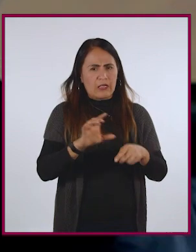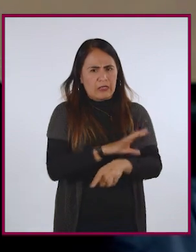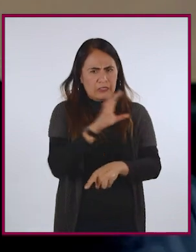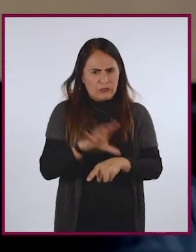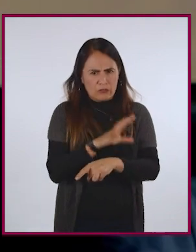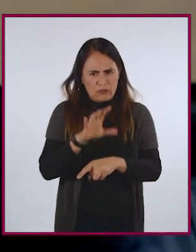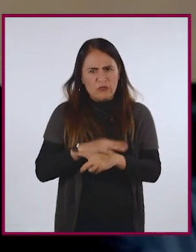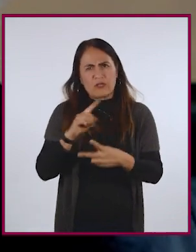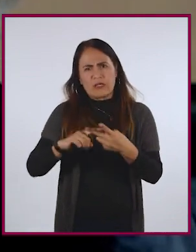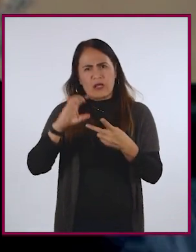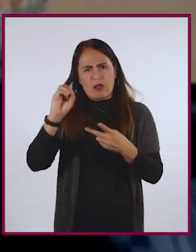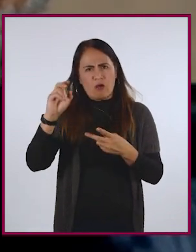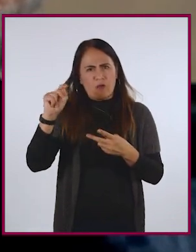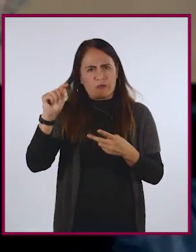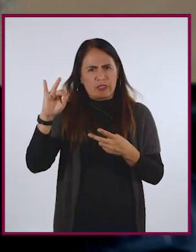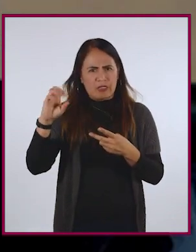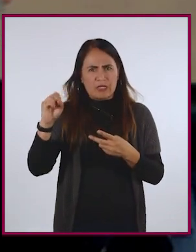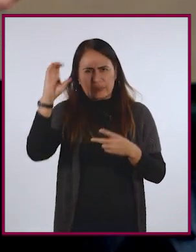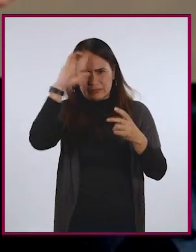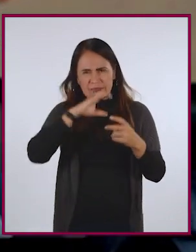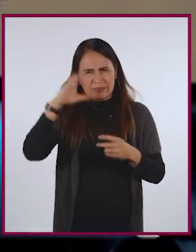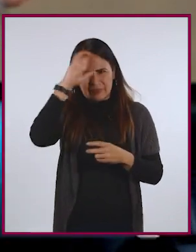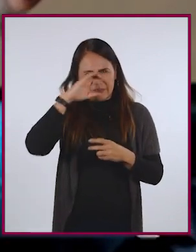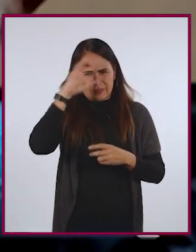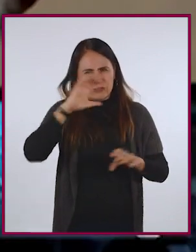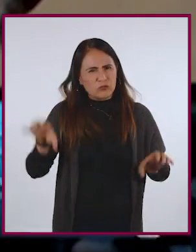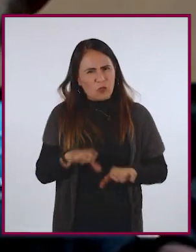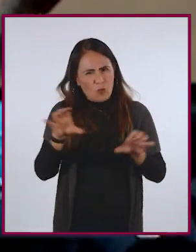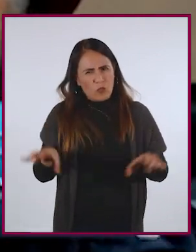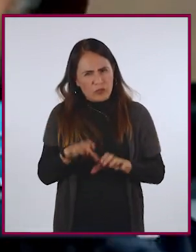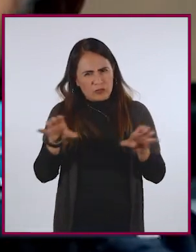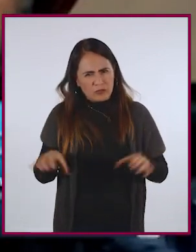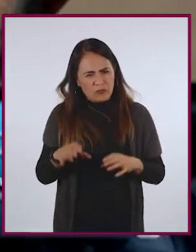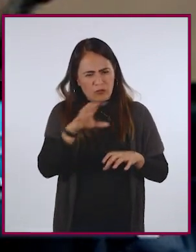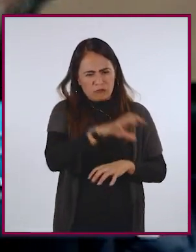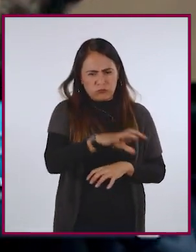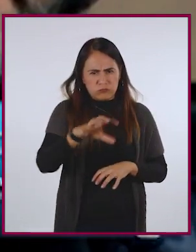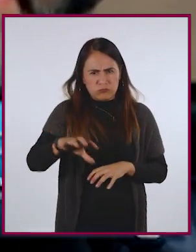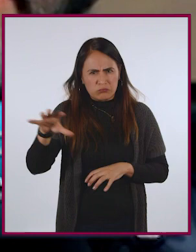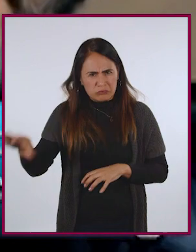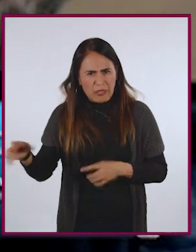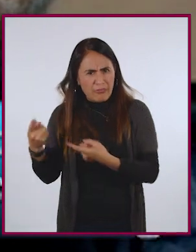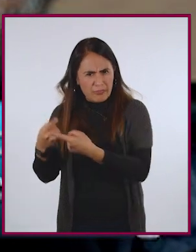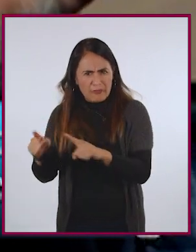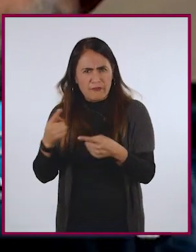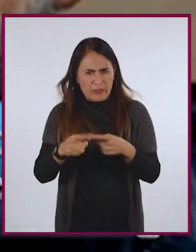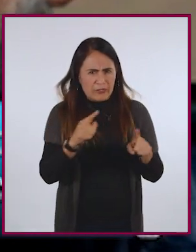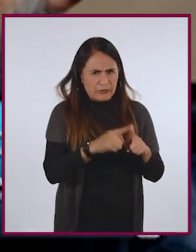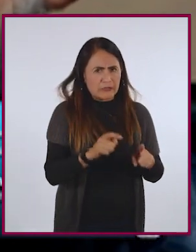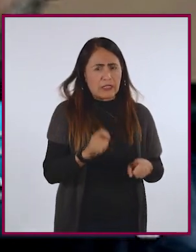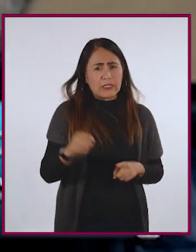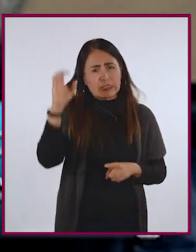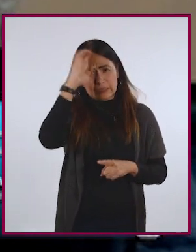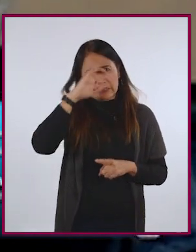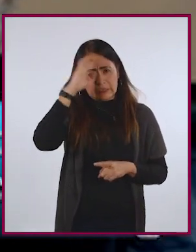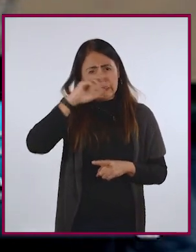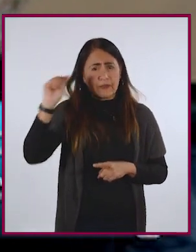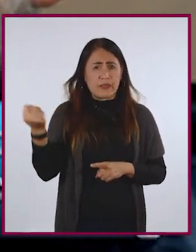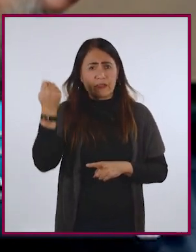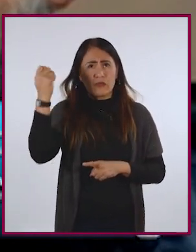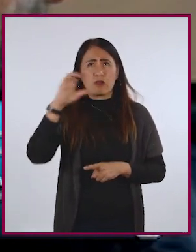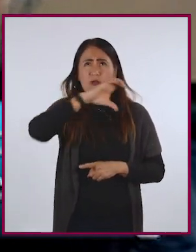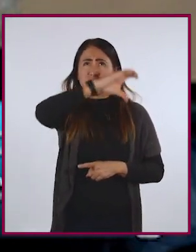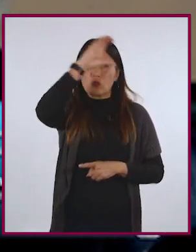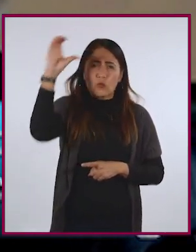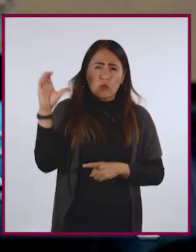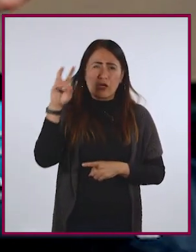óptica, electrónica, ciencias computacionales, y hay un área transversal y multidisciplinaria que es la ciencia y tecnología